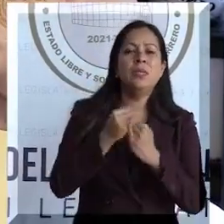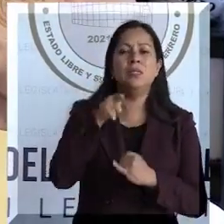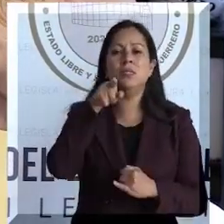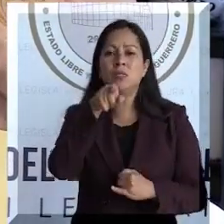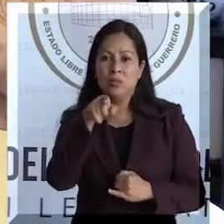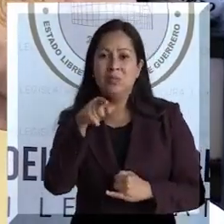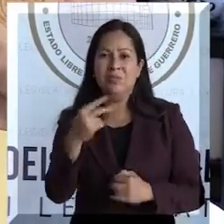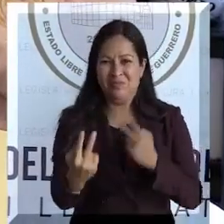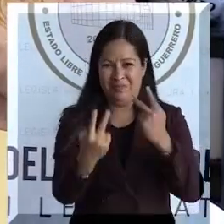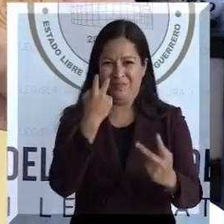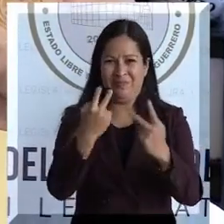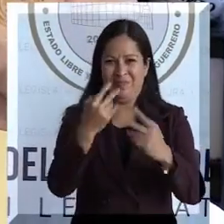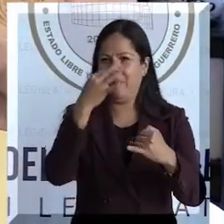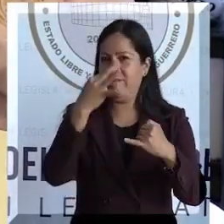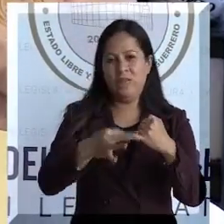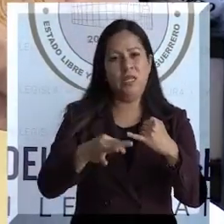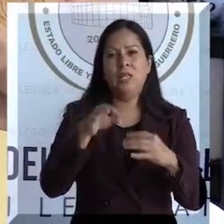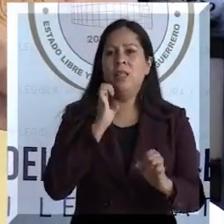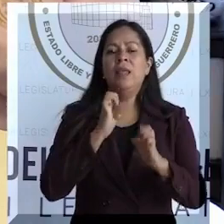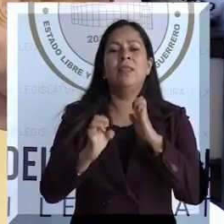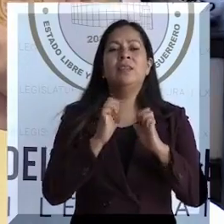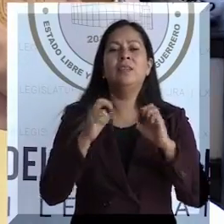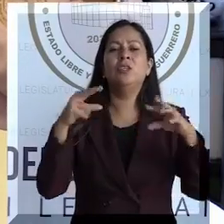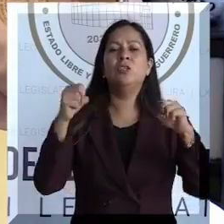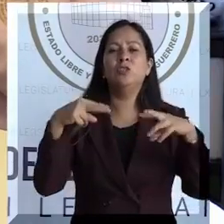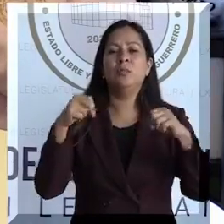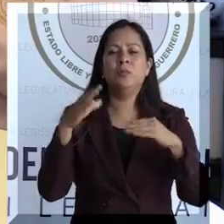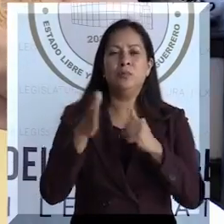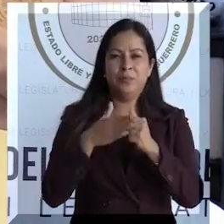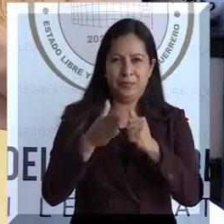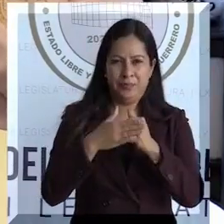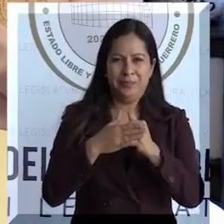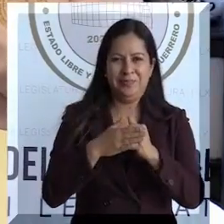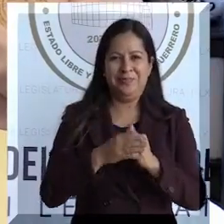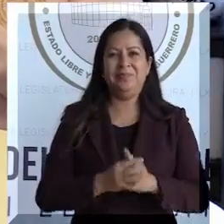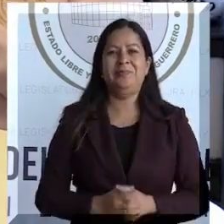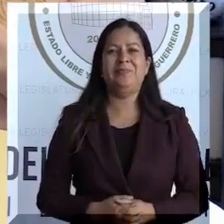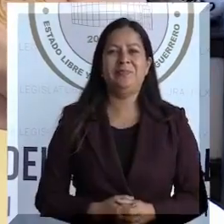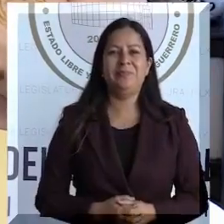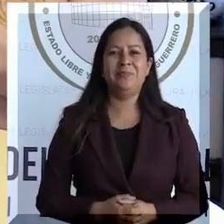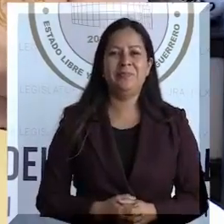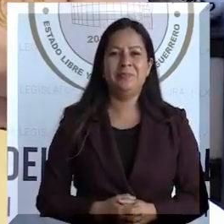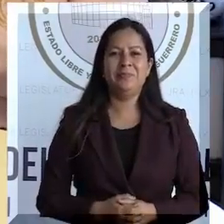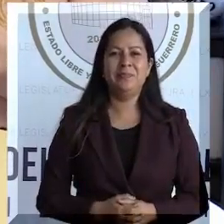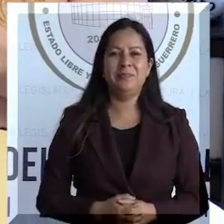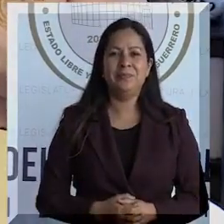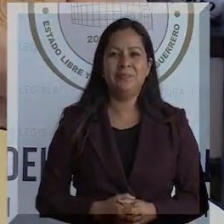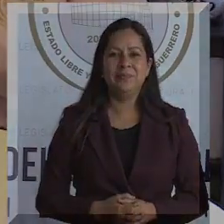usted por habernos seguido hasta el final de esta entrevista. Nos vemos próximamente en otra emisión.